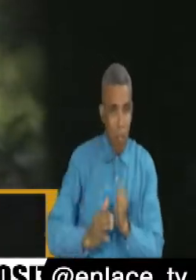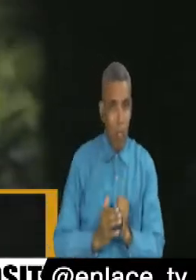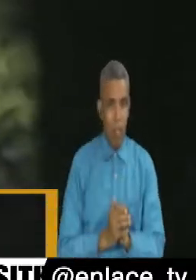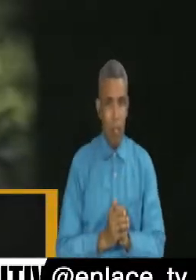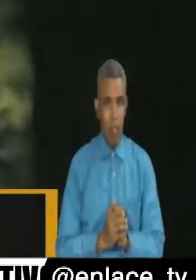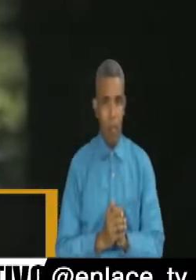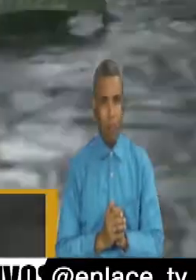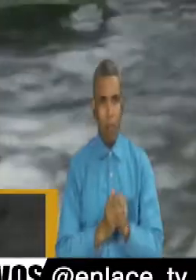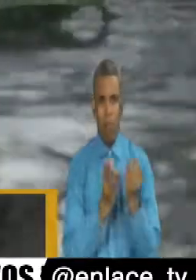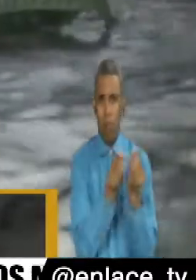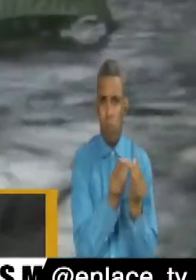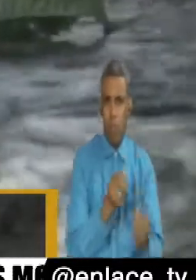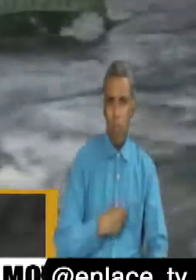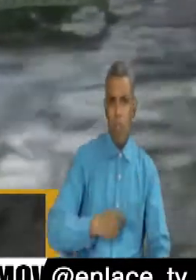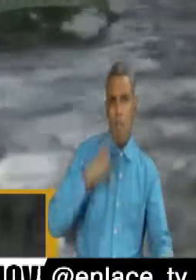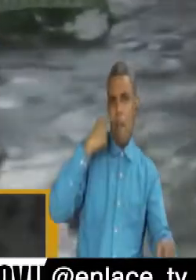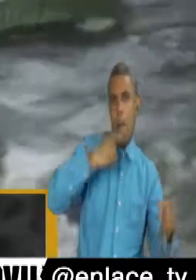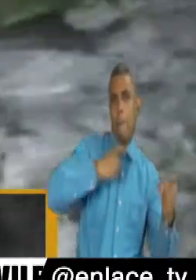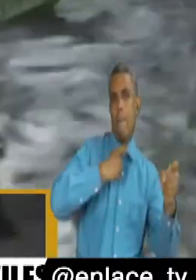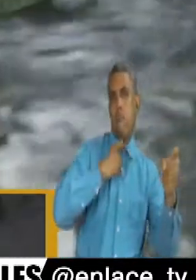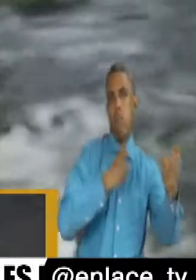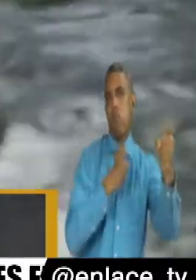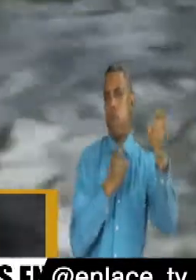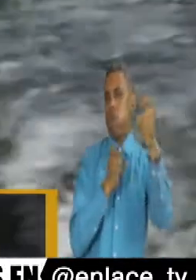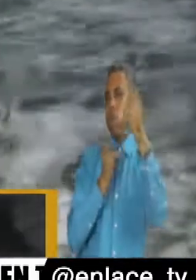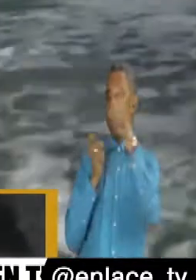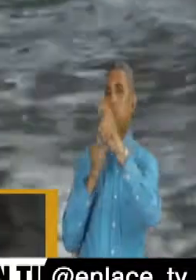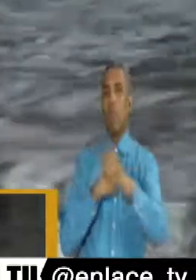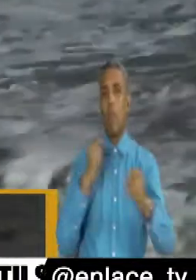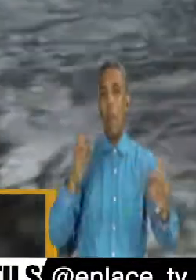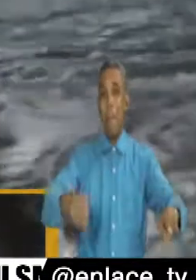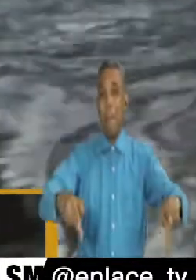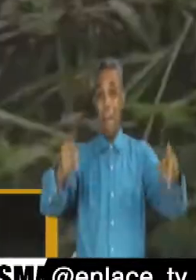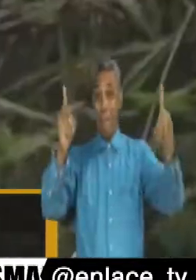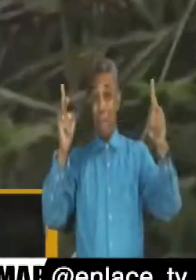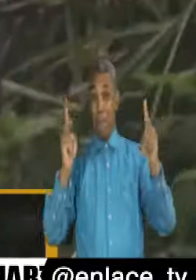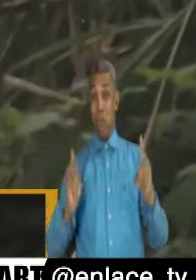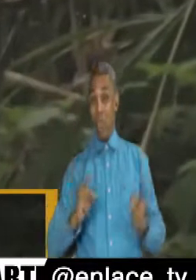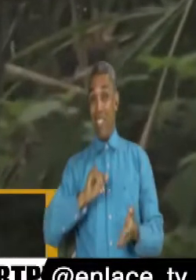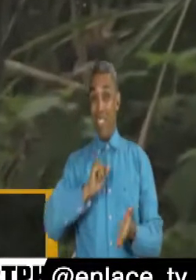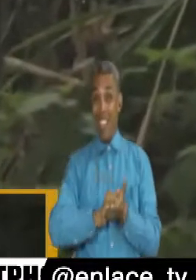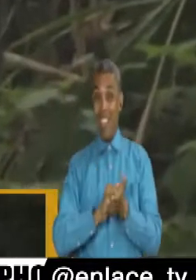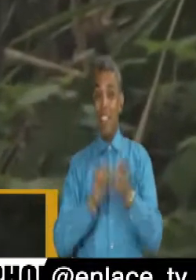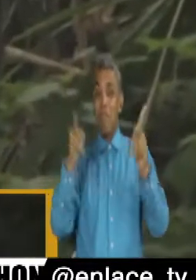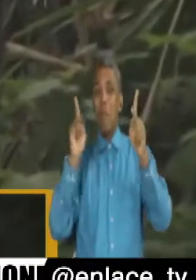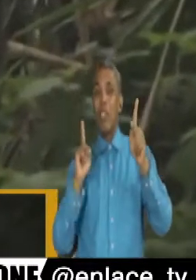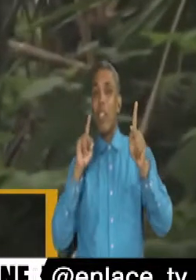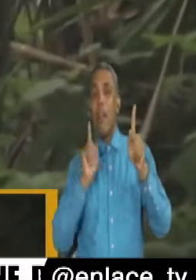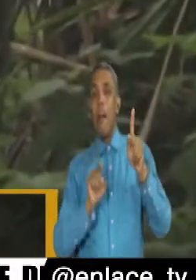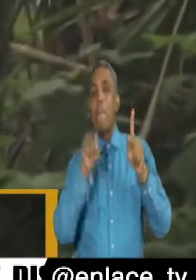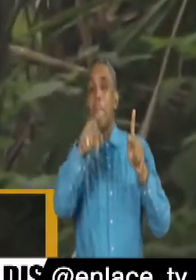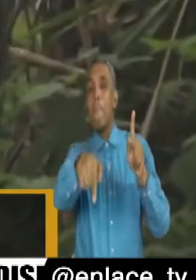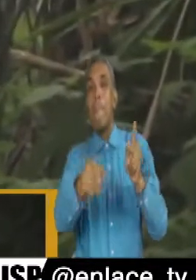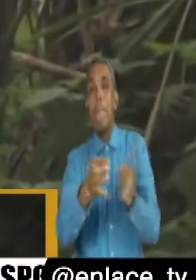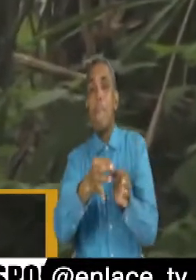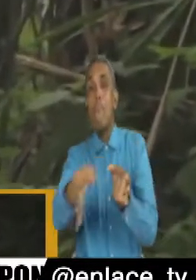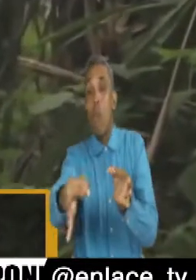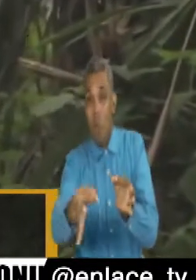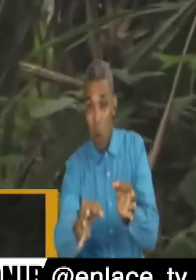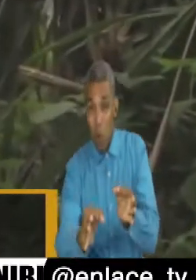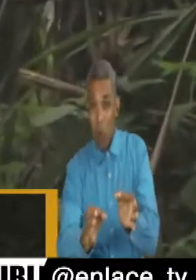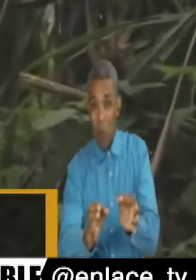algunas ráfagas de disparo de fusil desde el puente de ingreso al municipio. Asimismo, pues el tema de hostigamiento y al